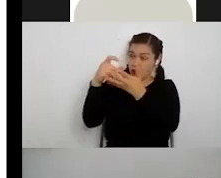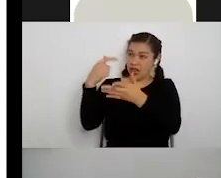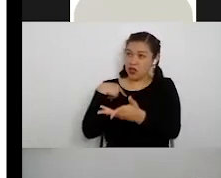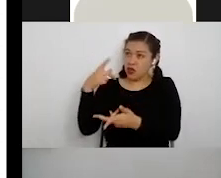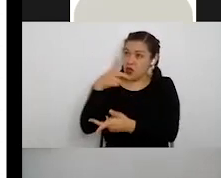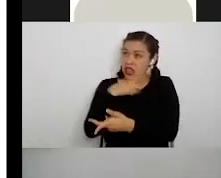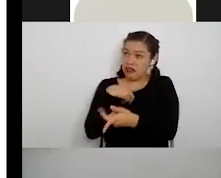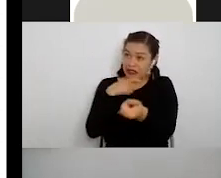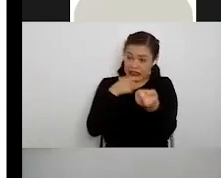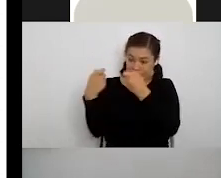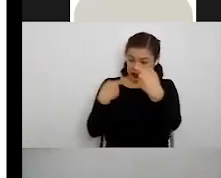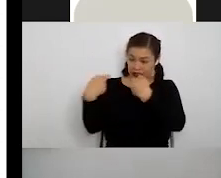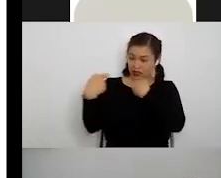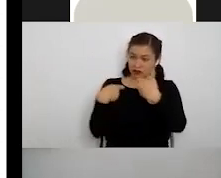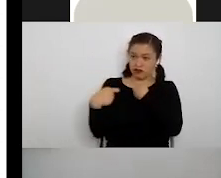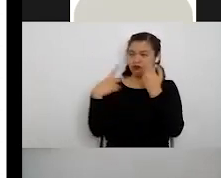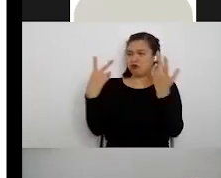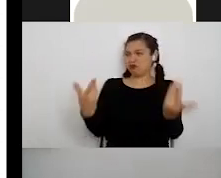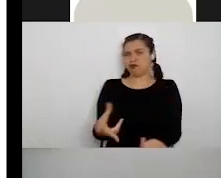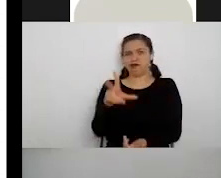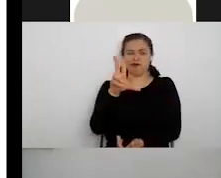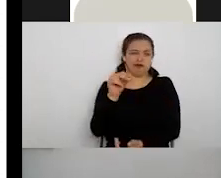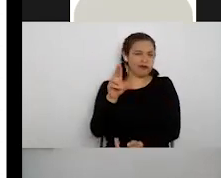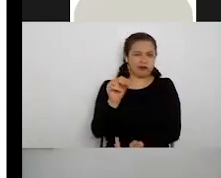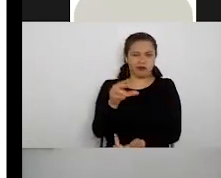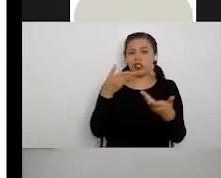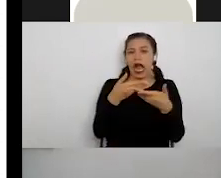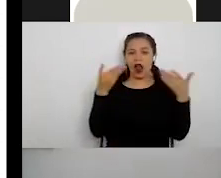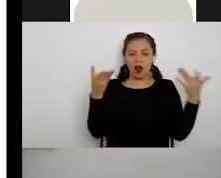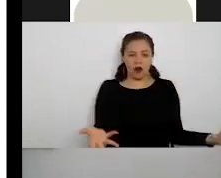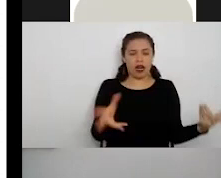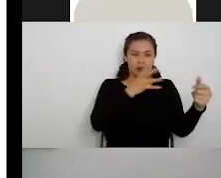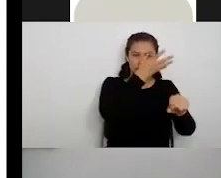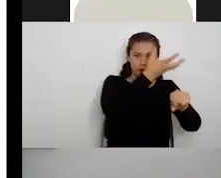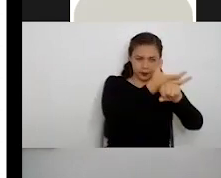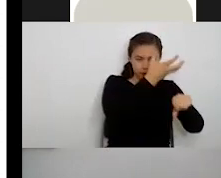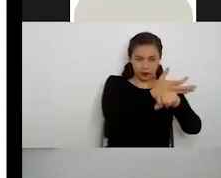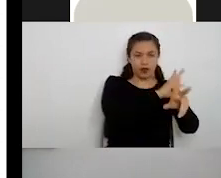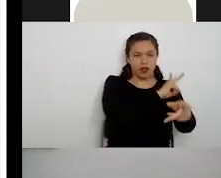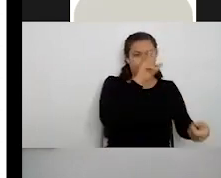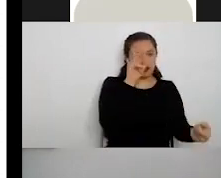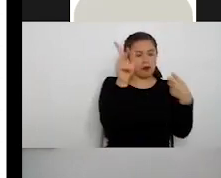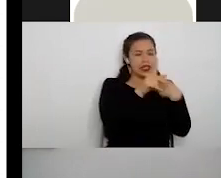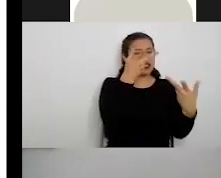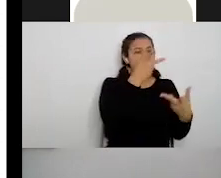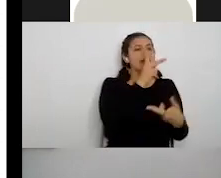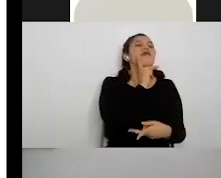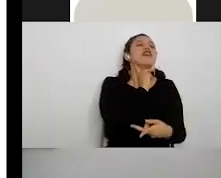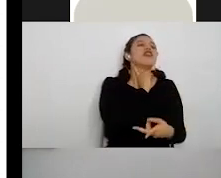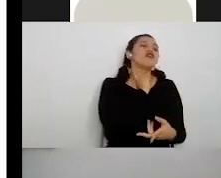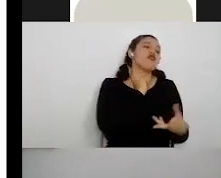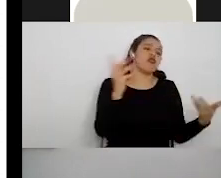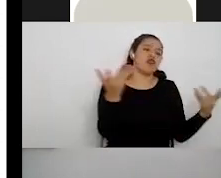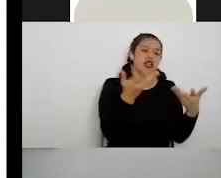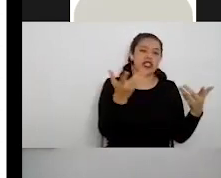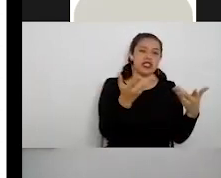los principales productores de petróleo del mundo. Bueno, pues hoy Estados Unidos es uno de los principales productores de petróleo del mundo. Solo Rusia